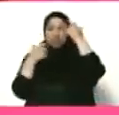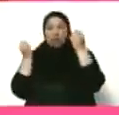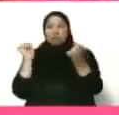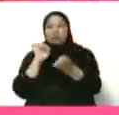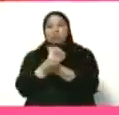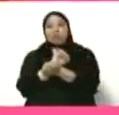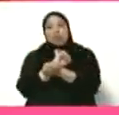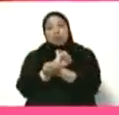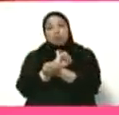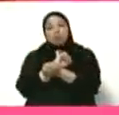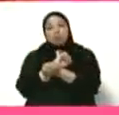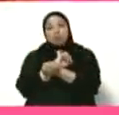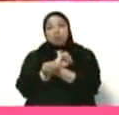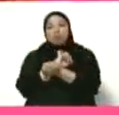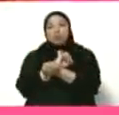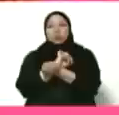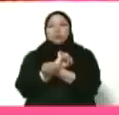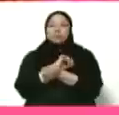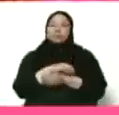detenido.